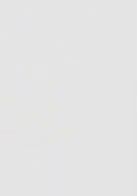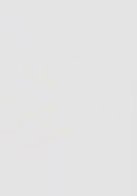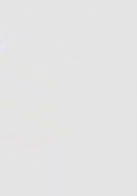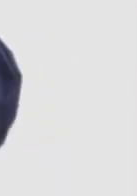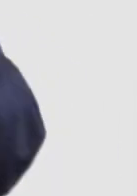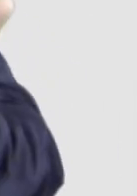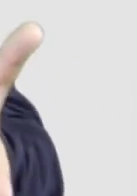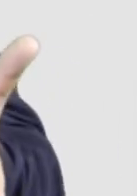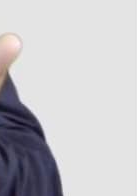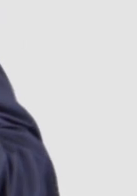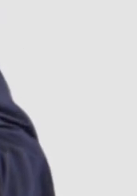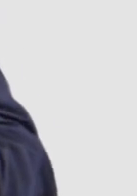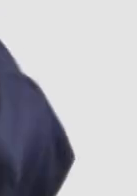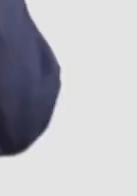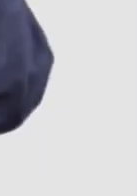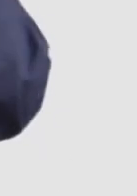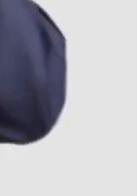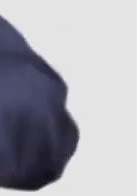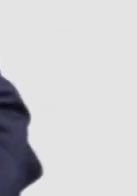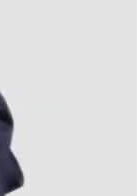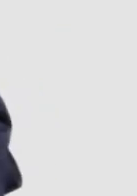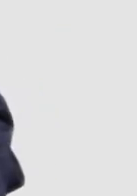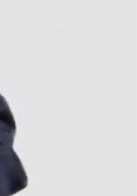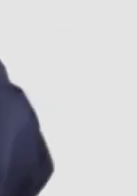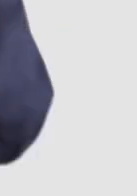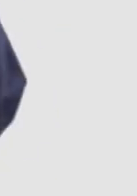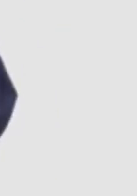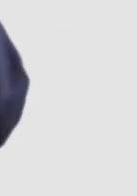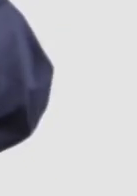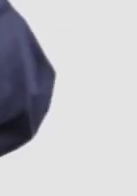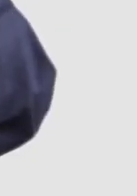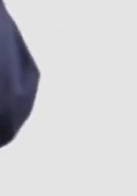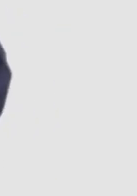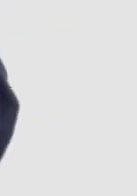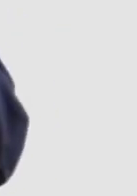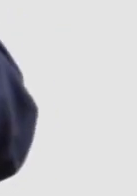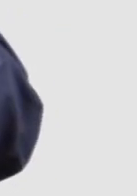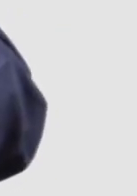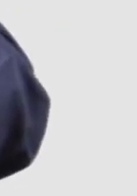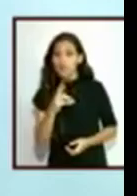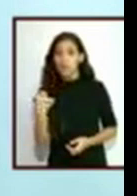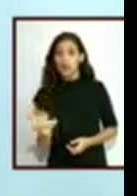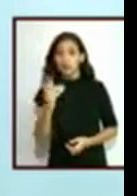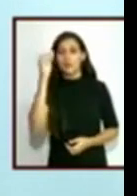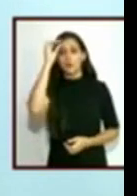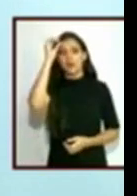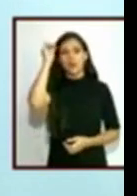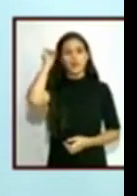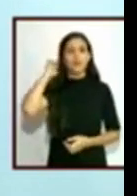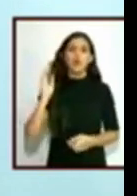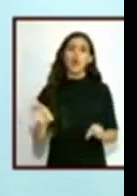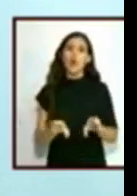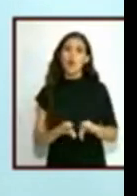me presentes. La gente me conoce. Soy el licenciado de Inundation y vas a votar por mí. ¿Cómo